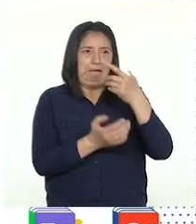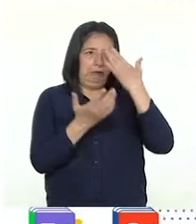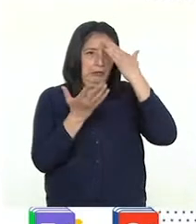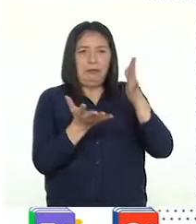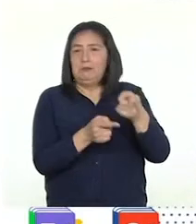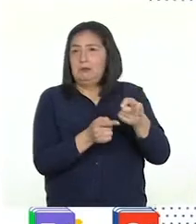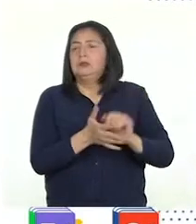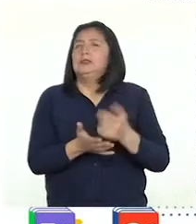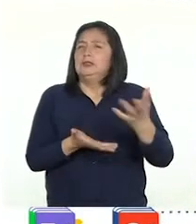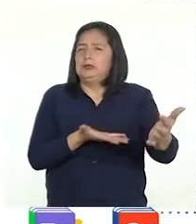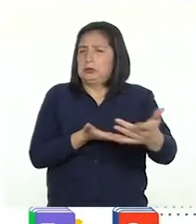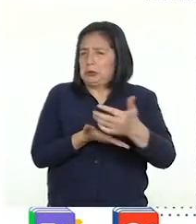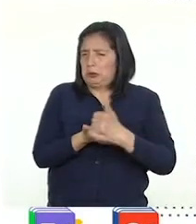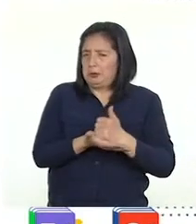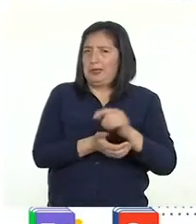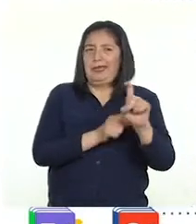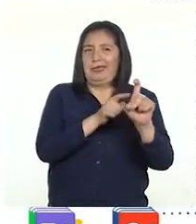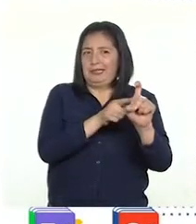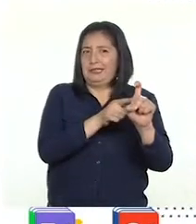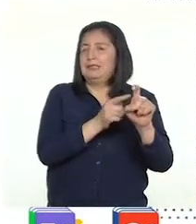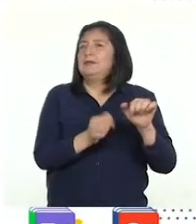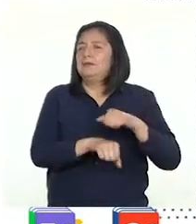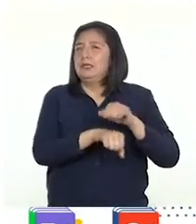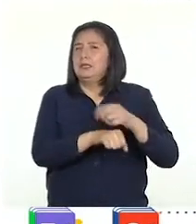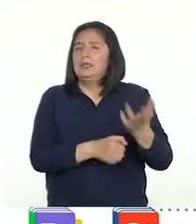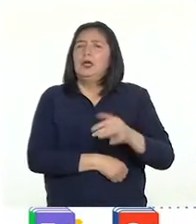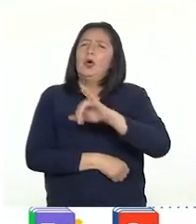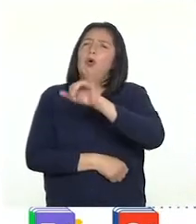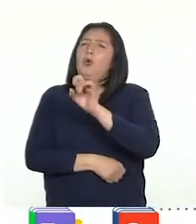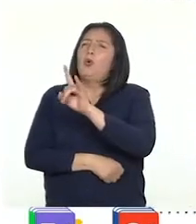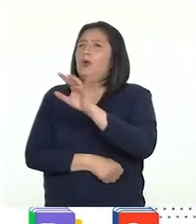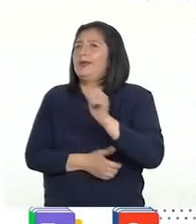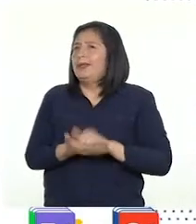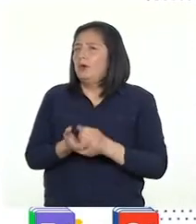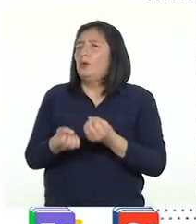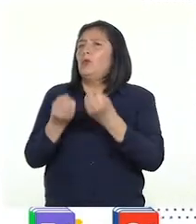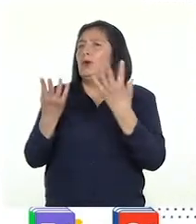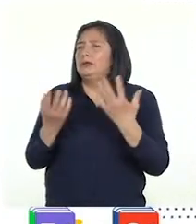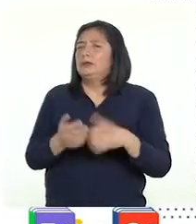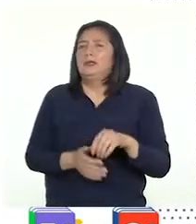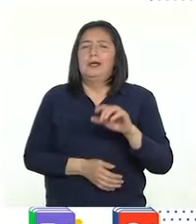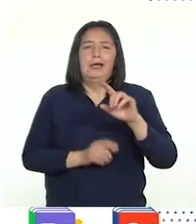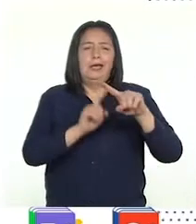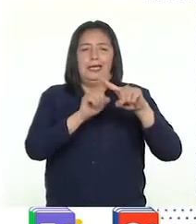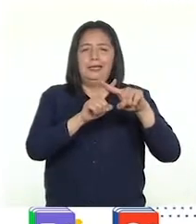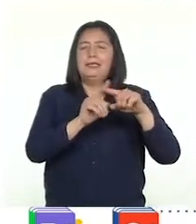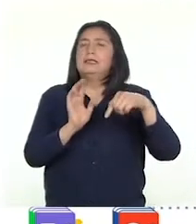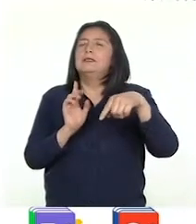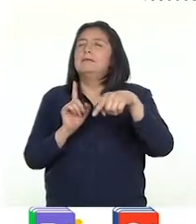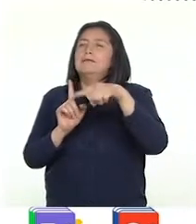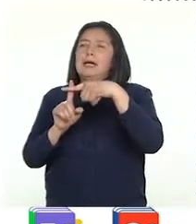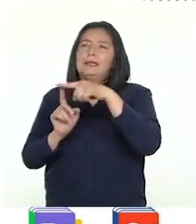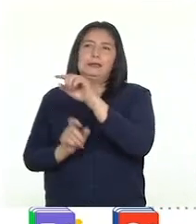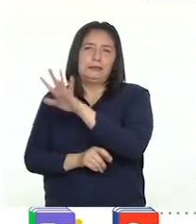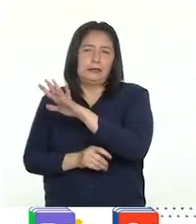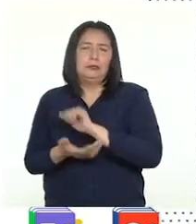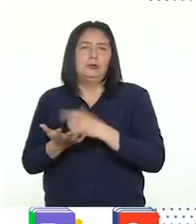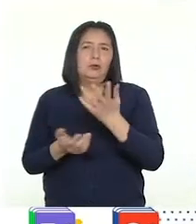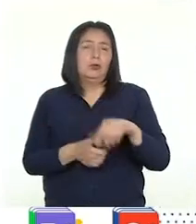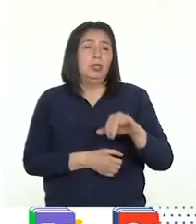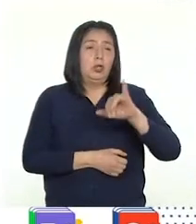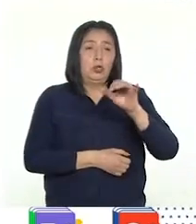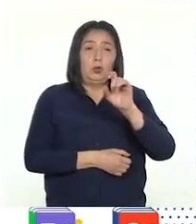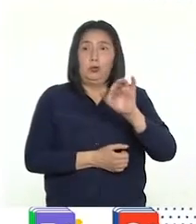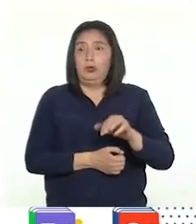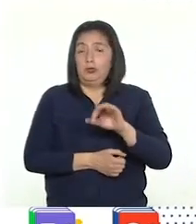Si Mariano recolecta x piedritas, Julia habría recolectado x más 5. Y si Julia